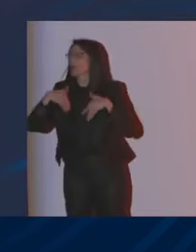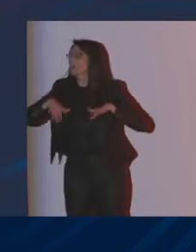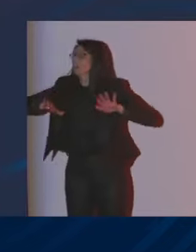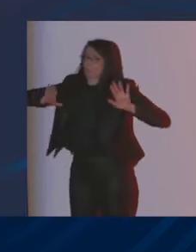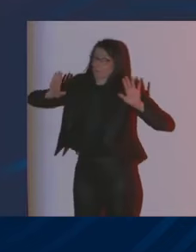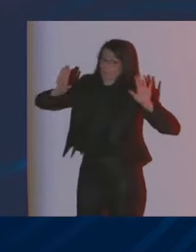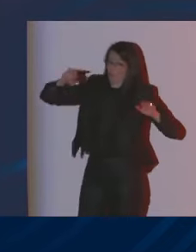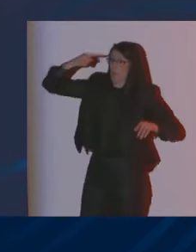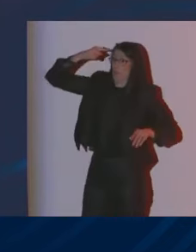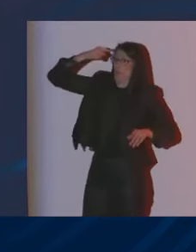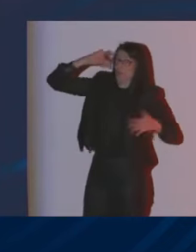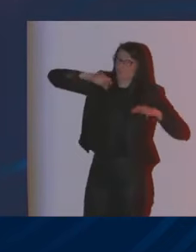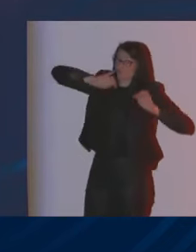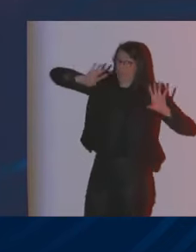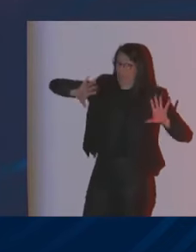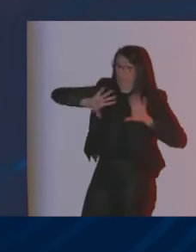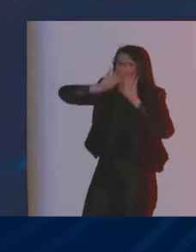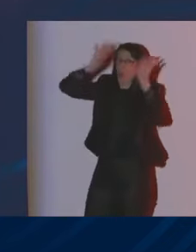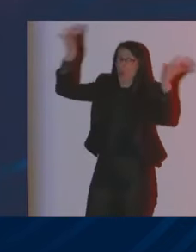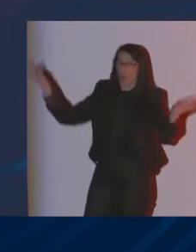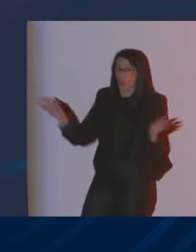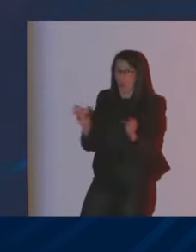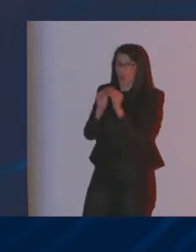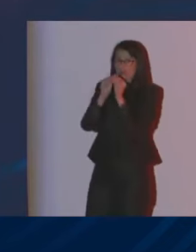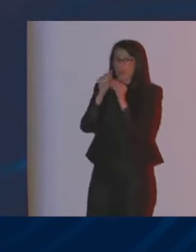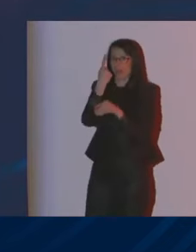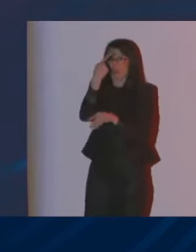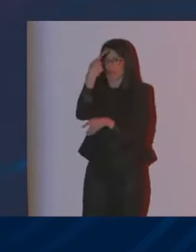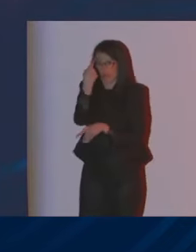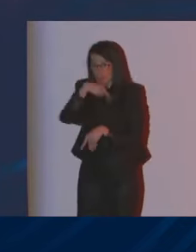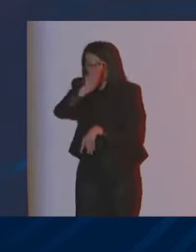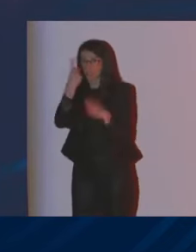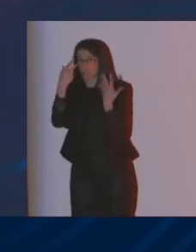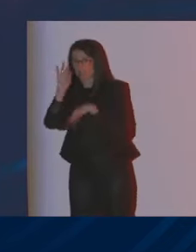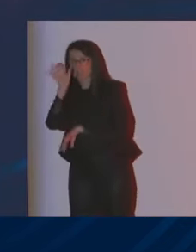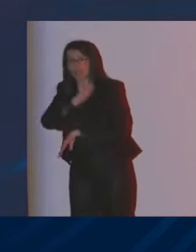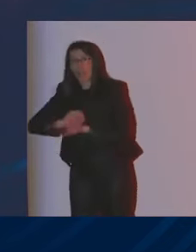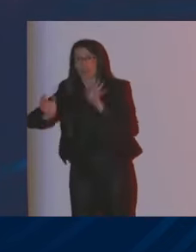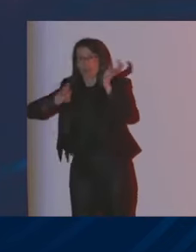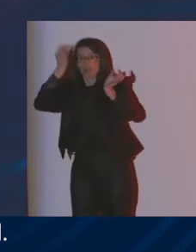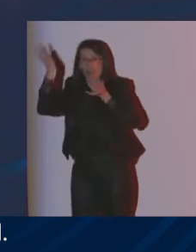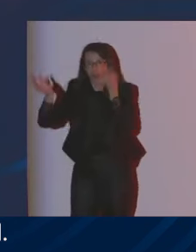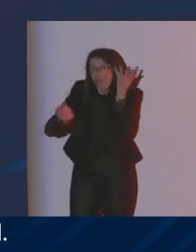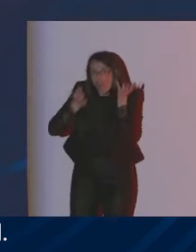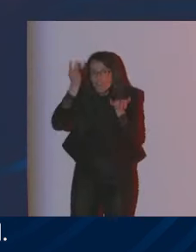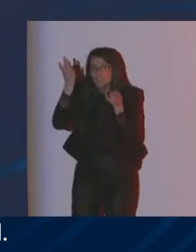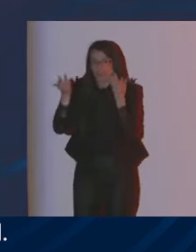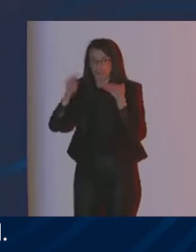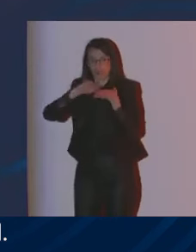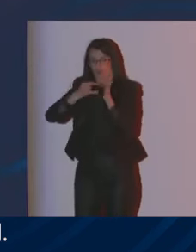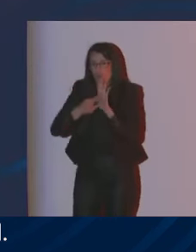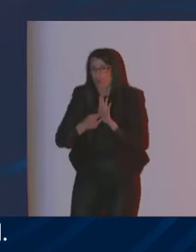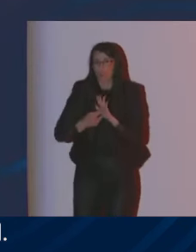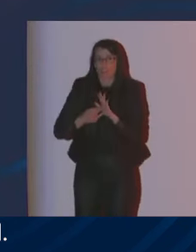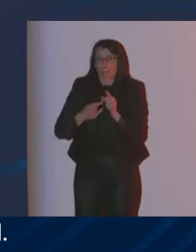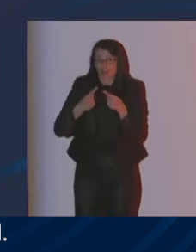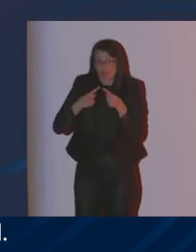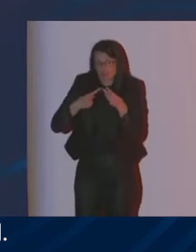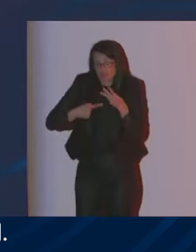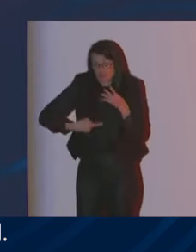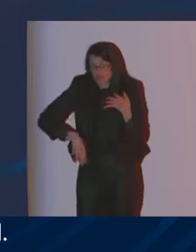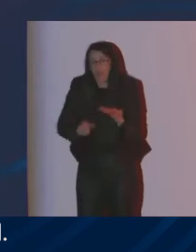es que, claro, resumir 160 años de aventuras, ¿no? De tantos proyectos y tantos